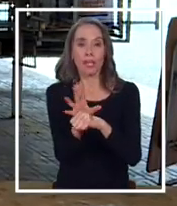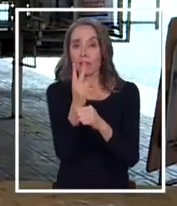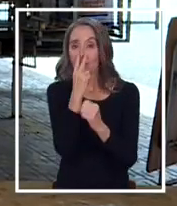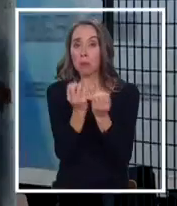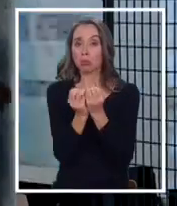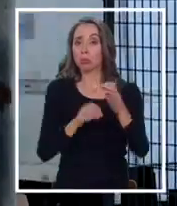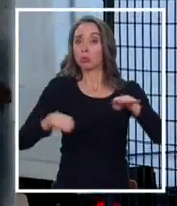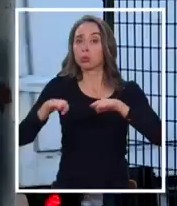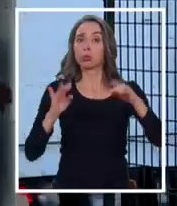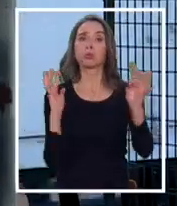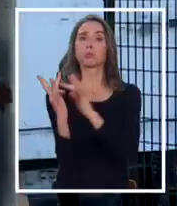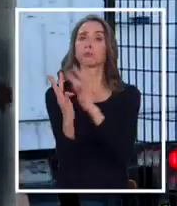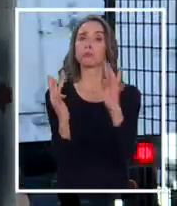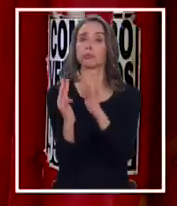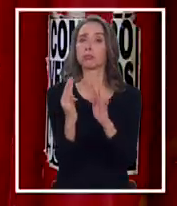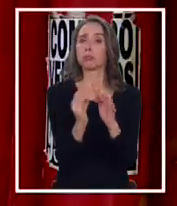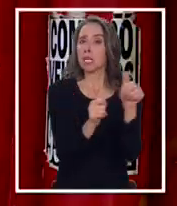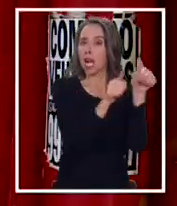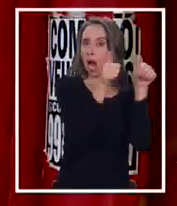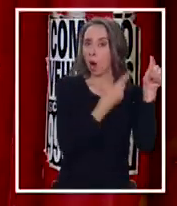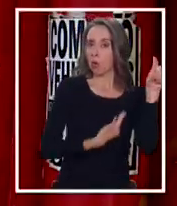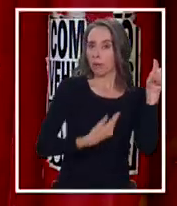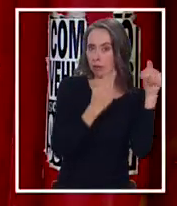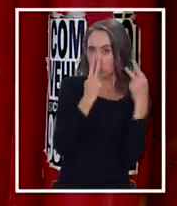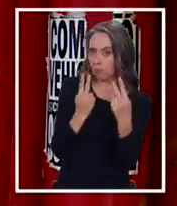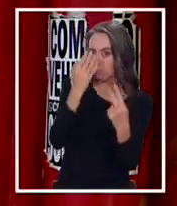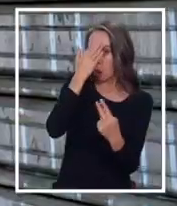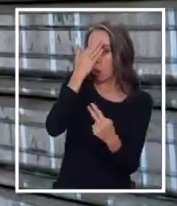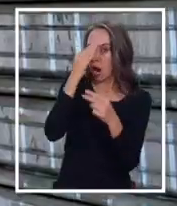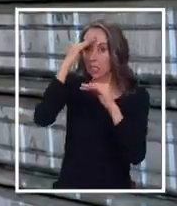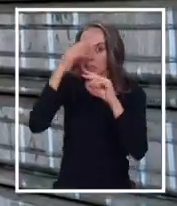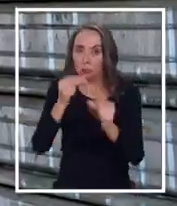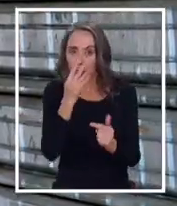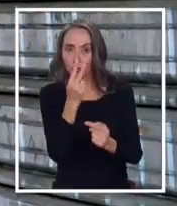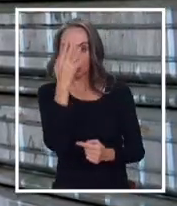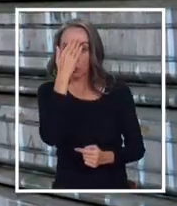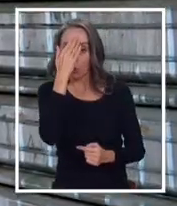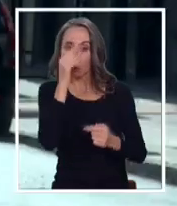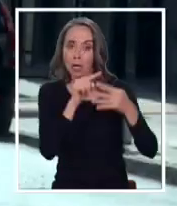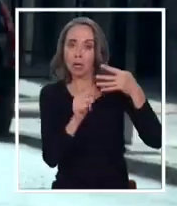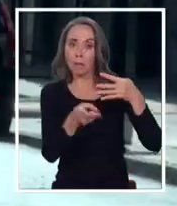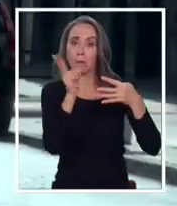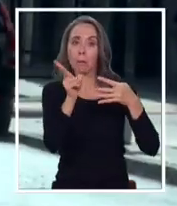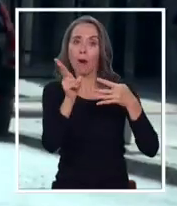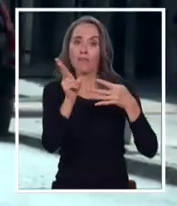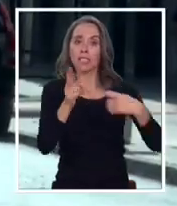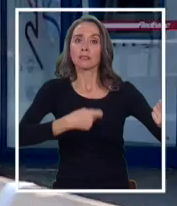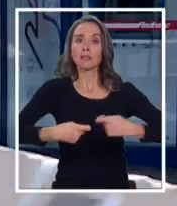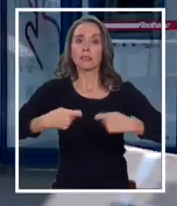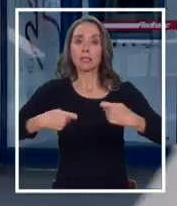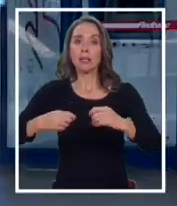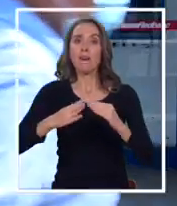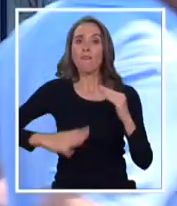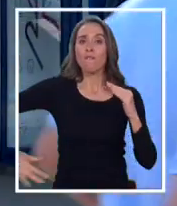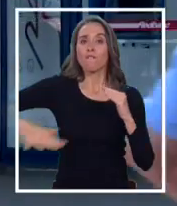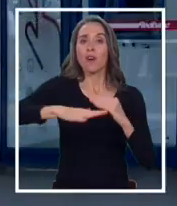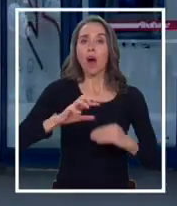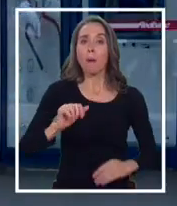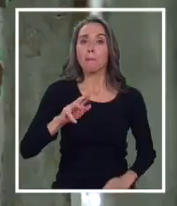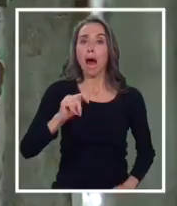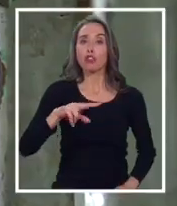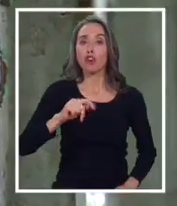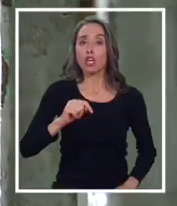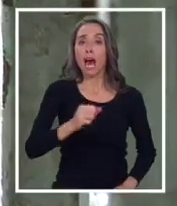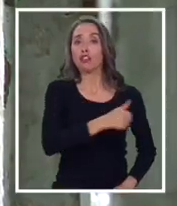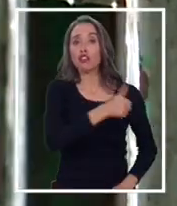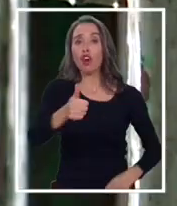preocupa a las autoridades de expertos y que se espera disminuir con las restricciones al comercio hoy el barrio patronato lucía con el total de sus